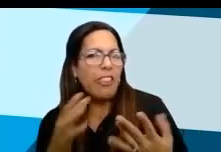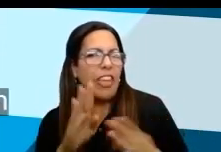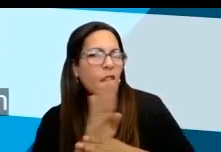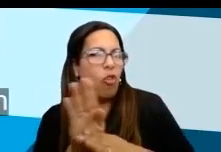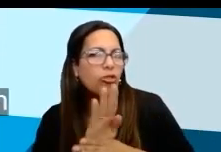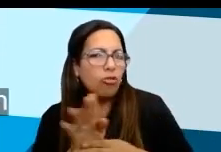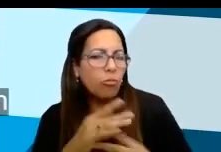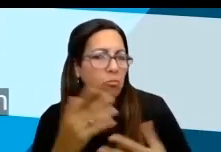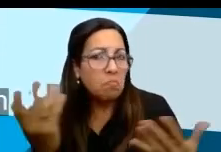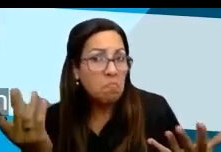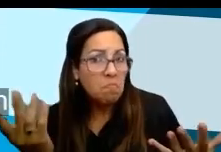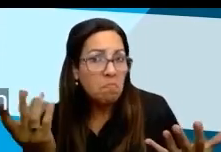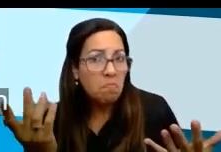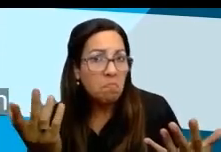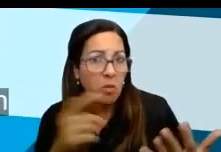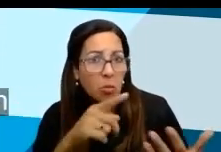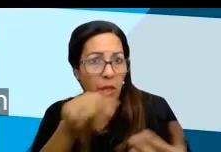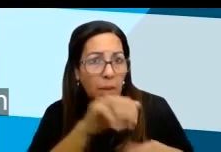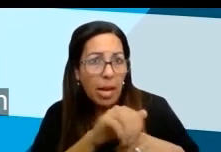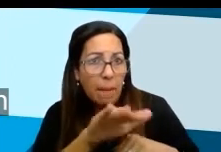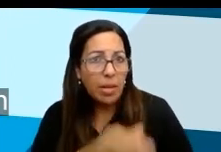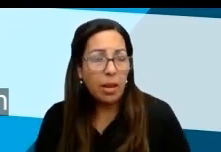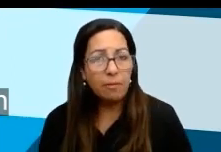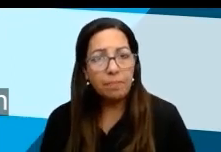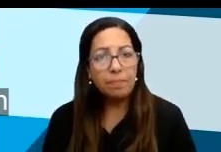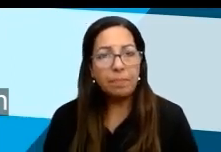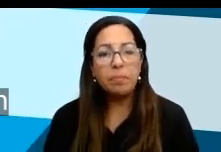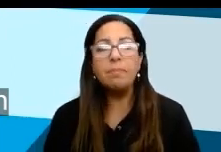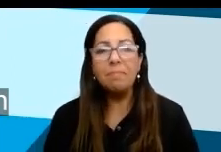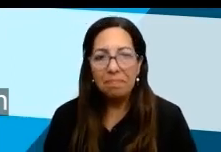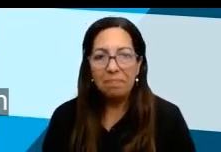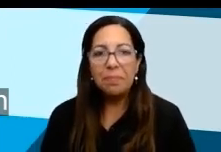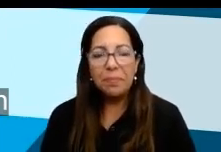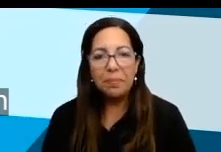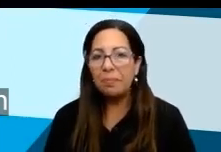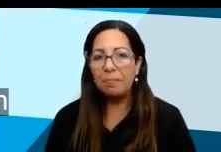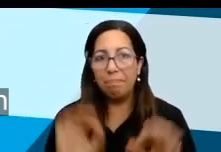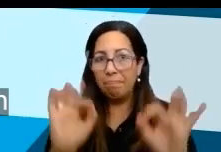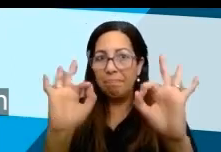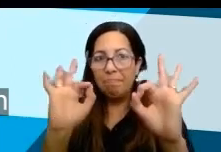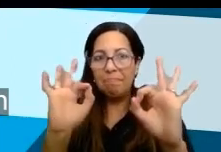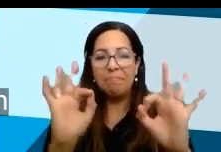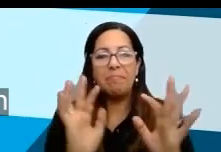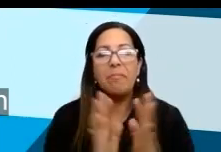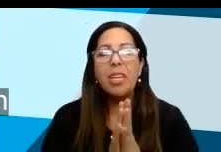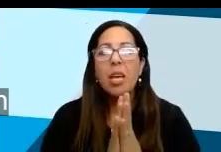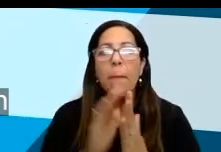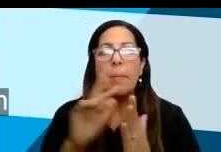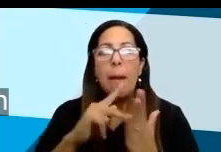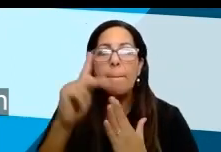a estar enviando a través de estos contactos? Muy buena pregunta. El programa CDBGDR